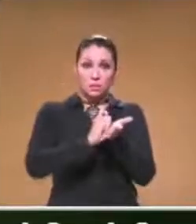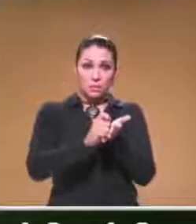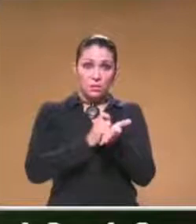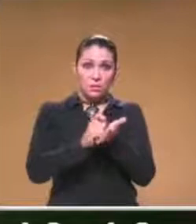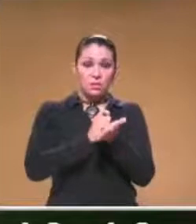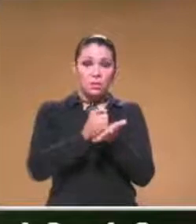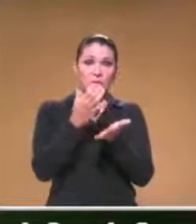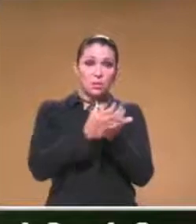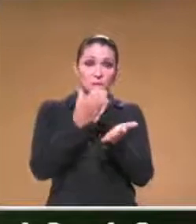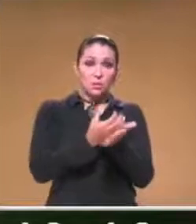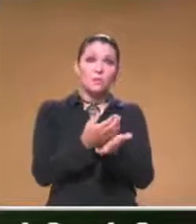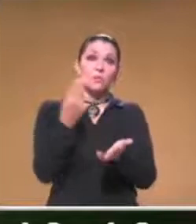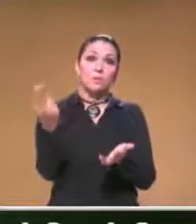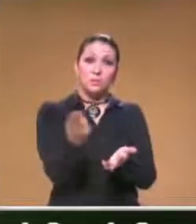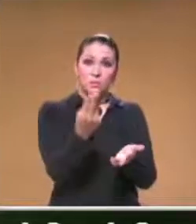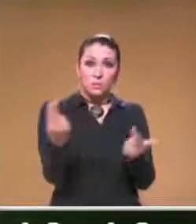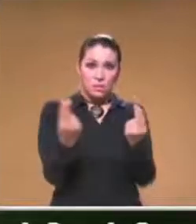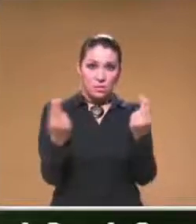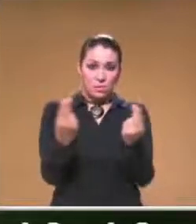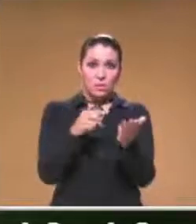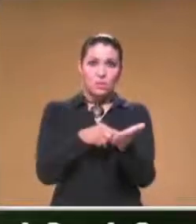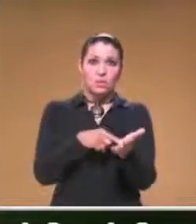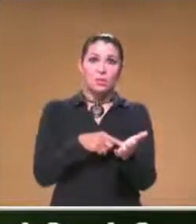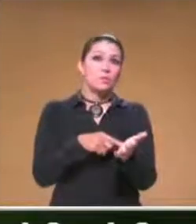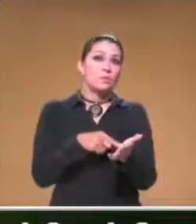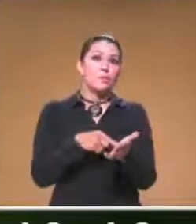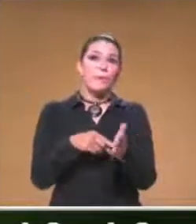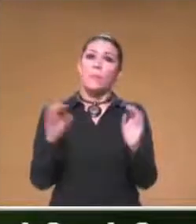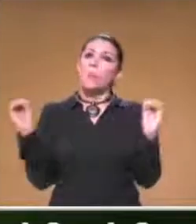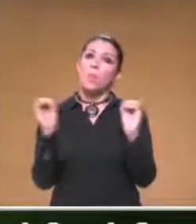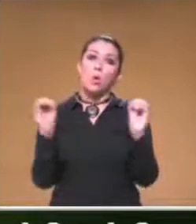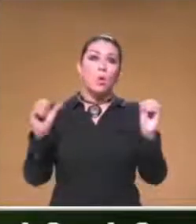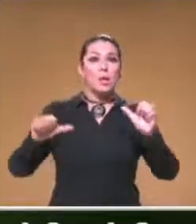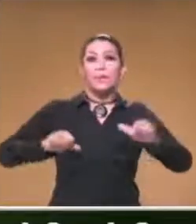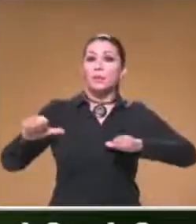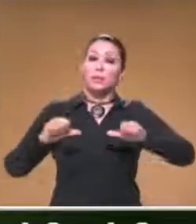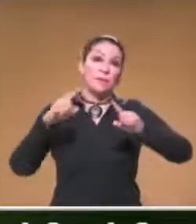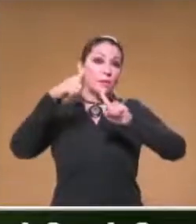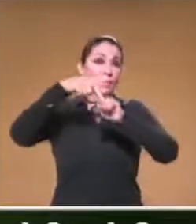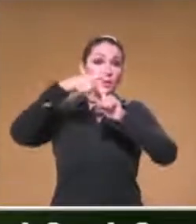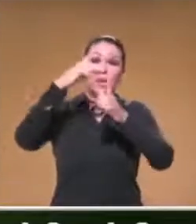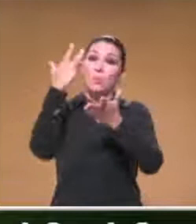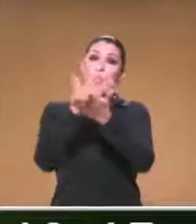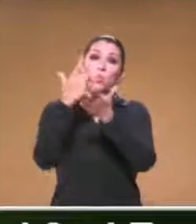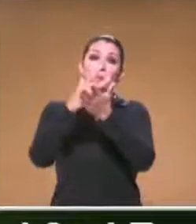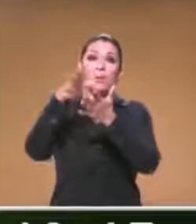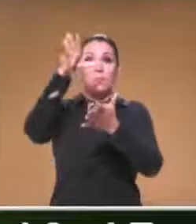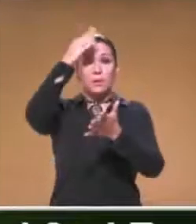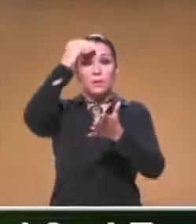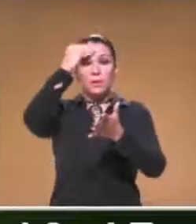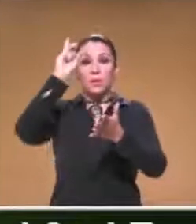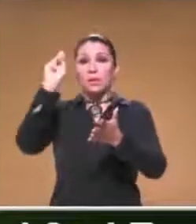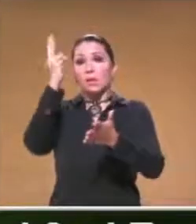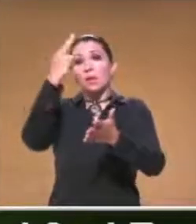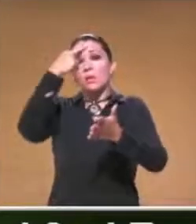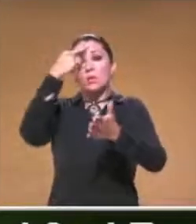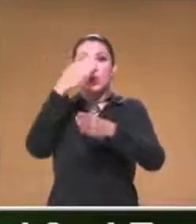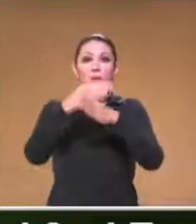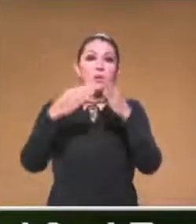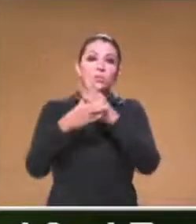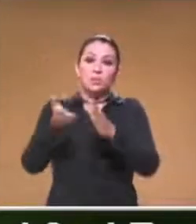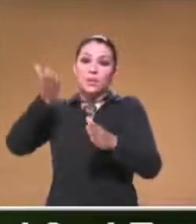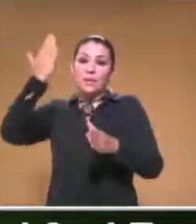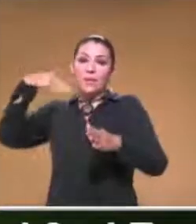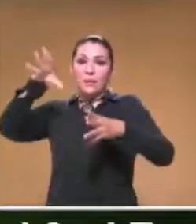o para hacer lo que ustedes consideren. Recuerden que no hay actividades como tareas, es un repaso de lo que durante las últimas